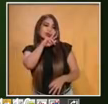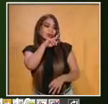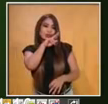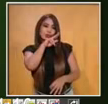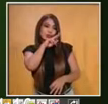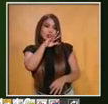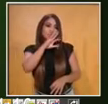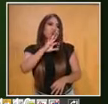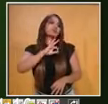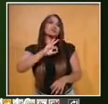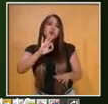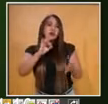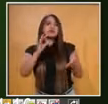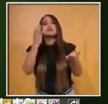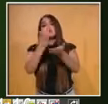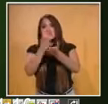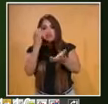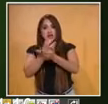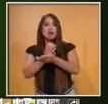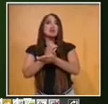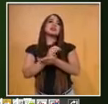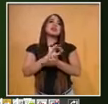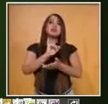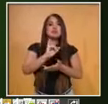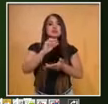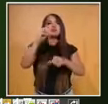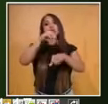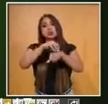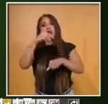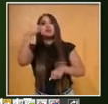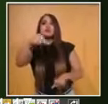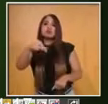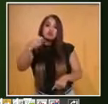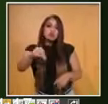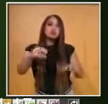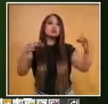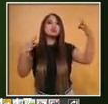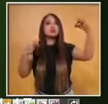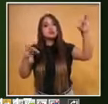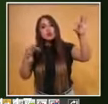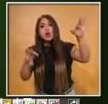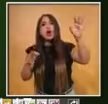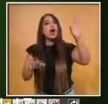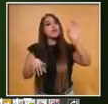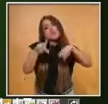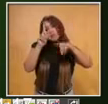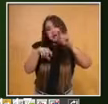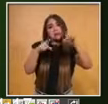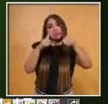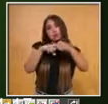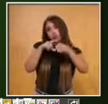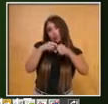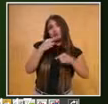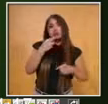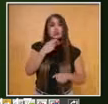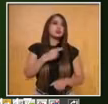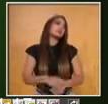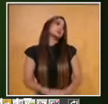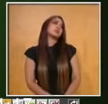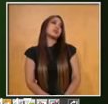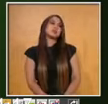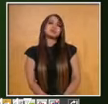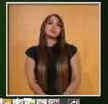ser con hoja de libreta y le vamos a poner el nombre a una hoja, dependiendo del color que vayamos a ir utilizando.